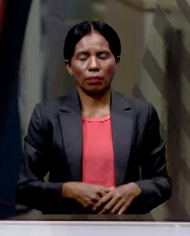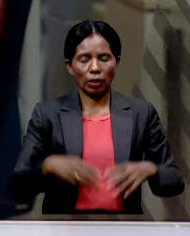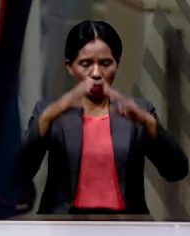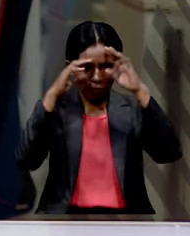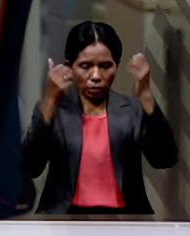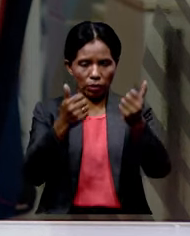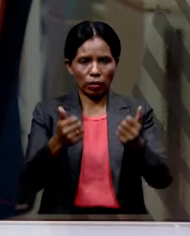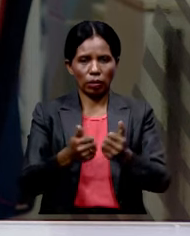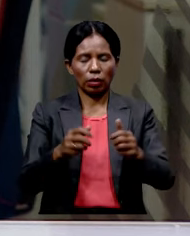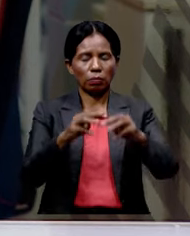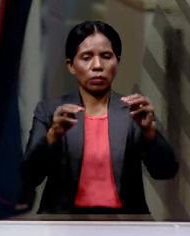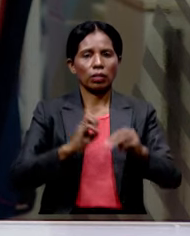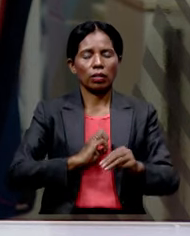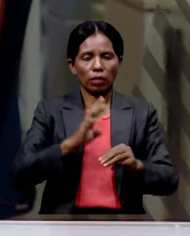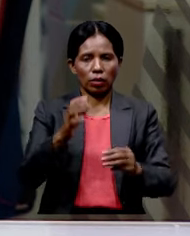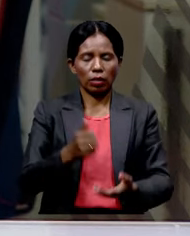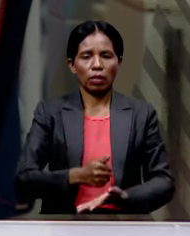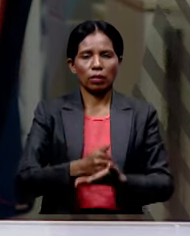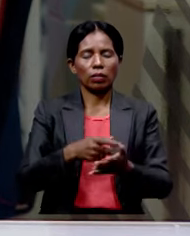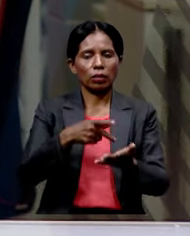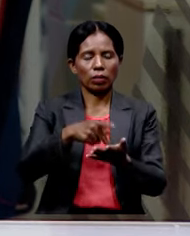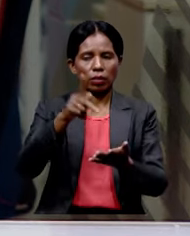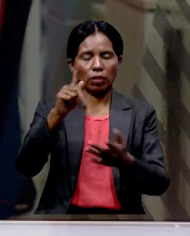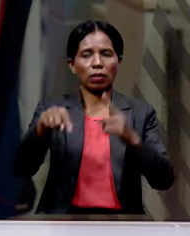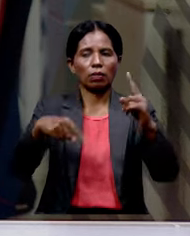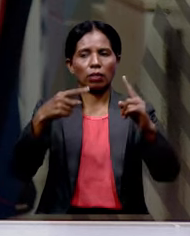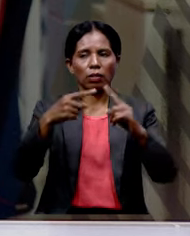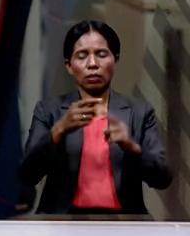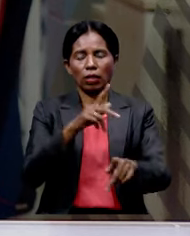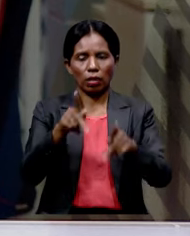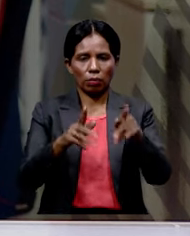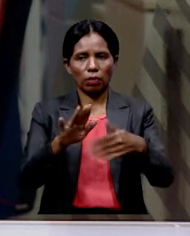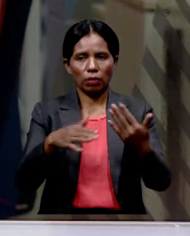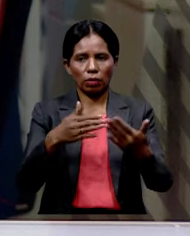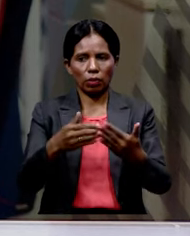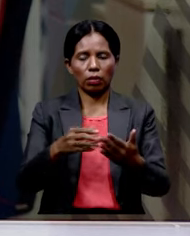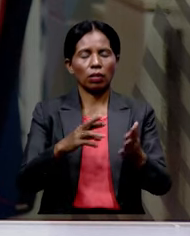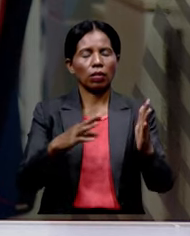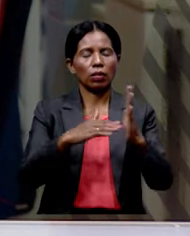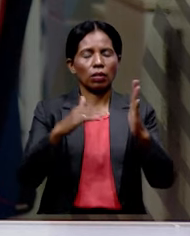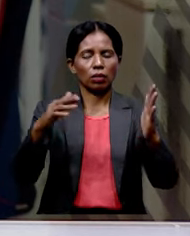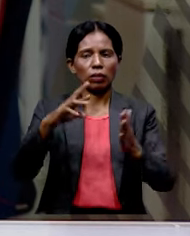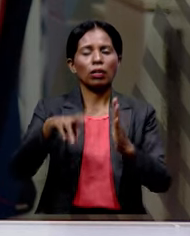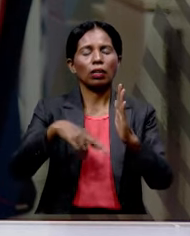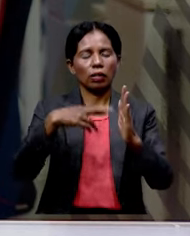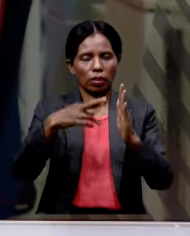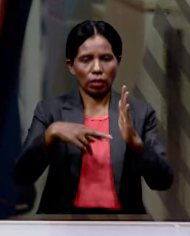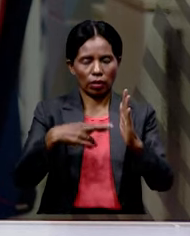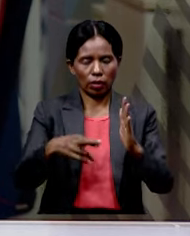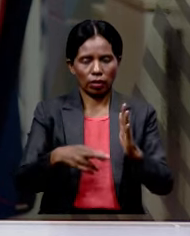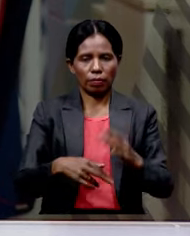presidente autoridad del municipio de Armera se aplica multa cuando se denuncia contra regra Tarabandu.